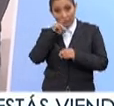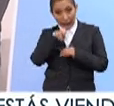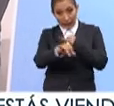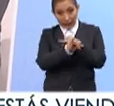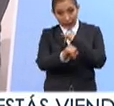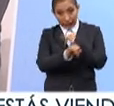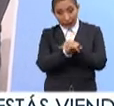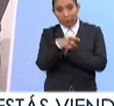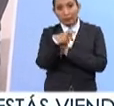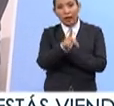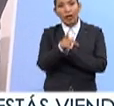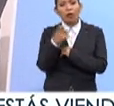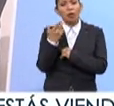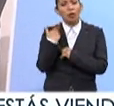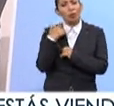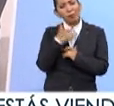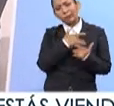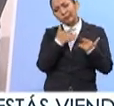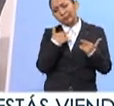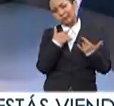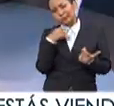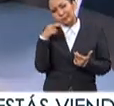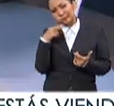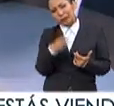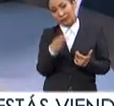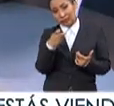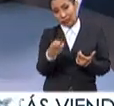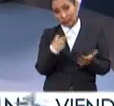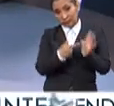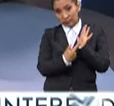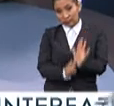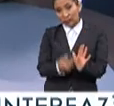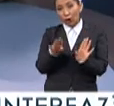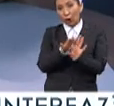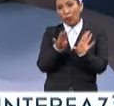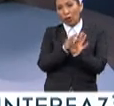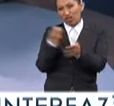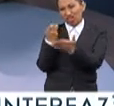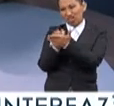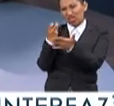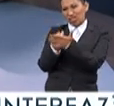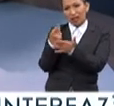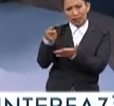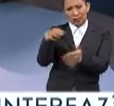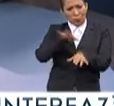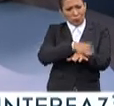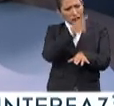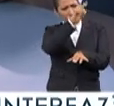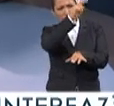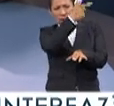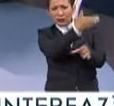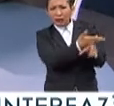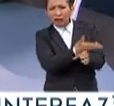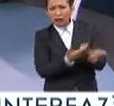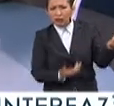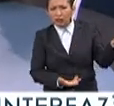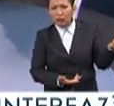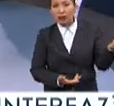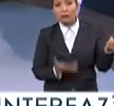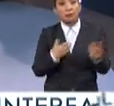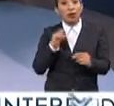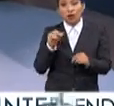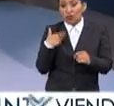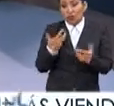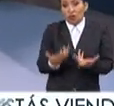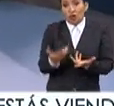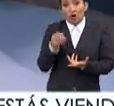pero también por lo que pude percibir manifiestas una cierta crítica el hecho de que esté en una universidad es bueno porque no